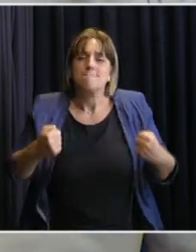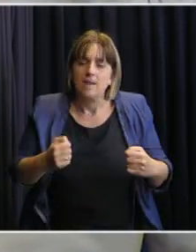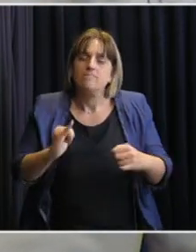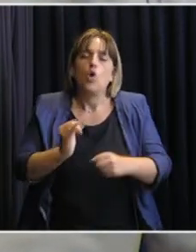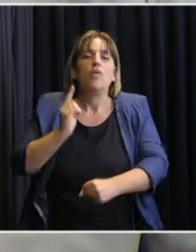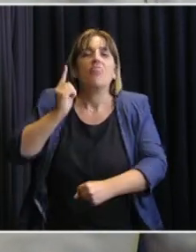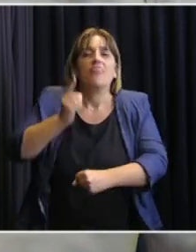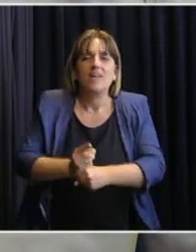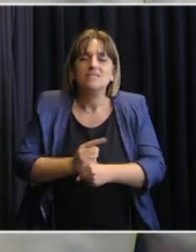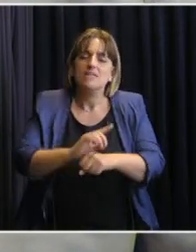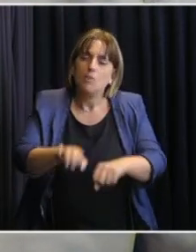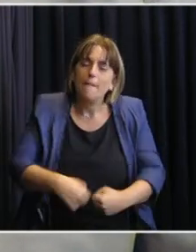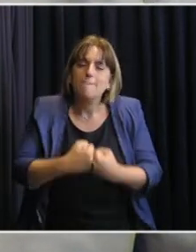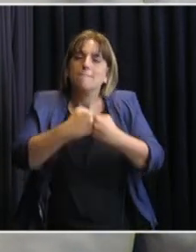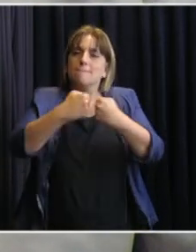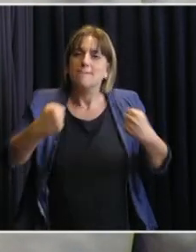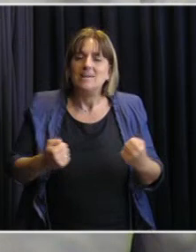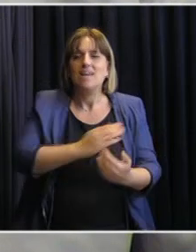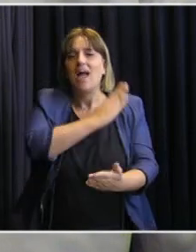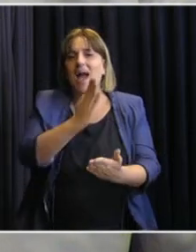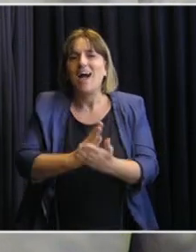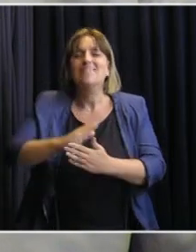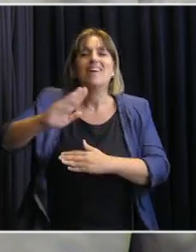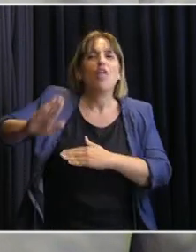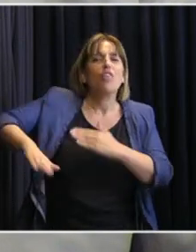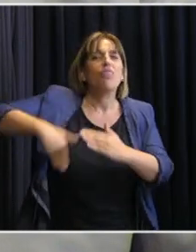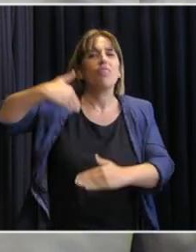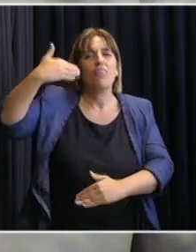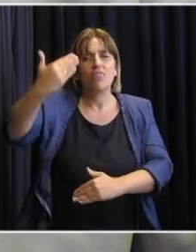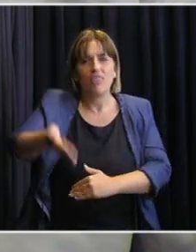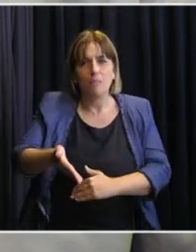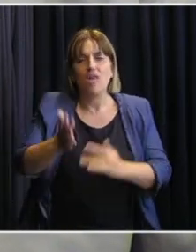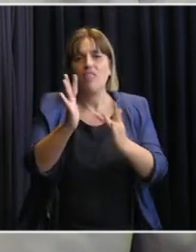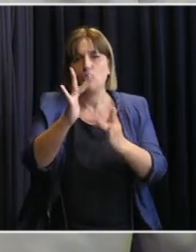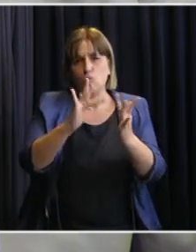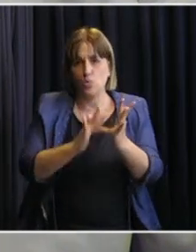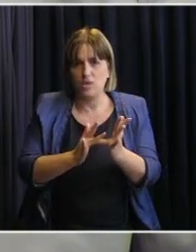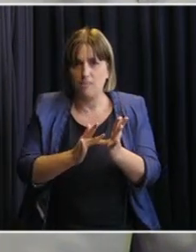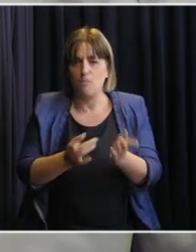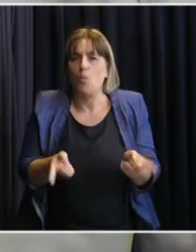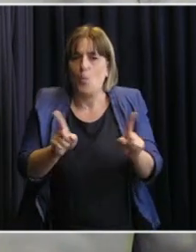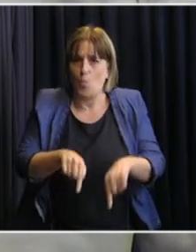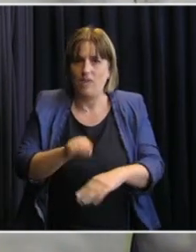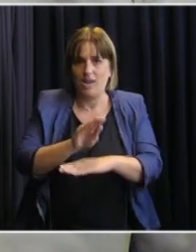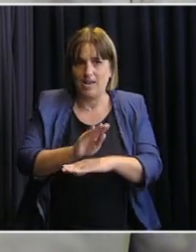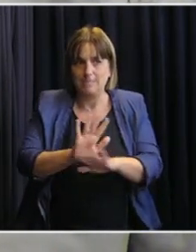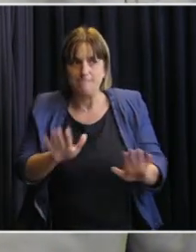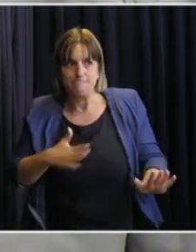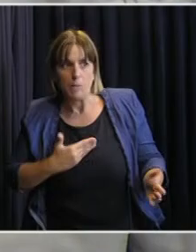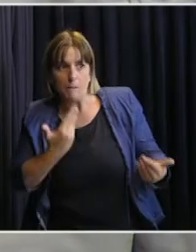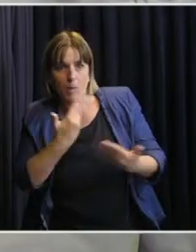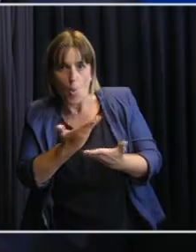decidido extenderla hasta las comunidades de vacaciones a los jóvenes para